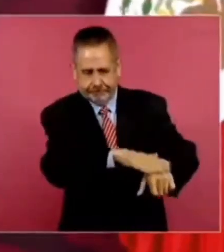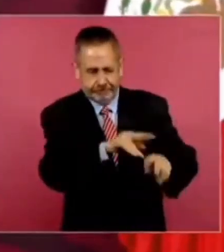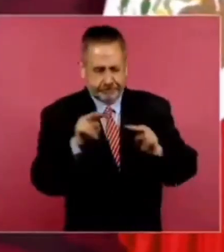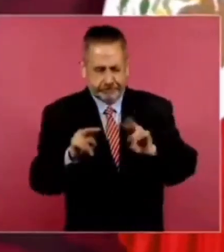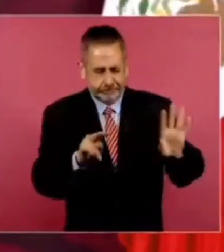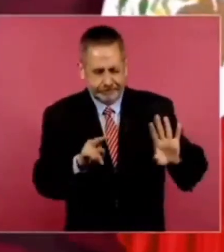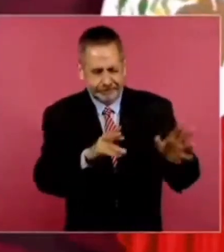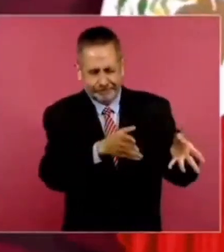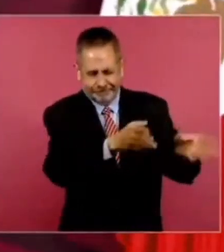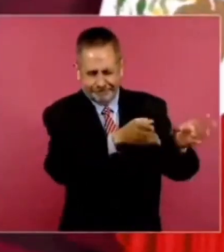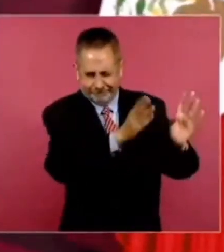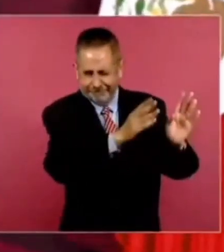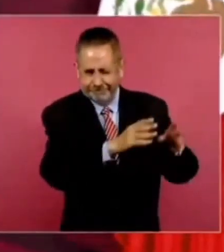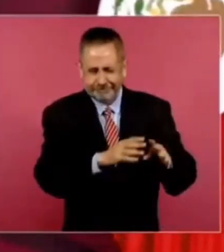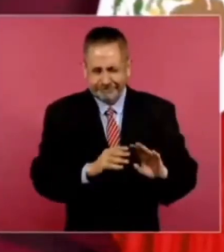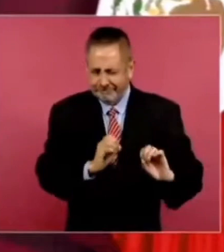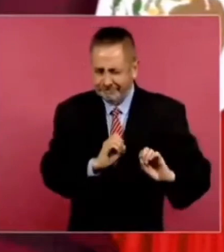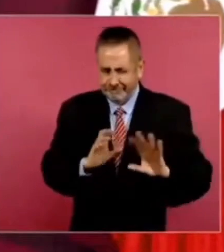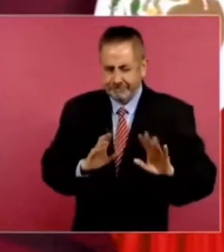bastante.